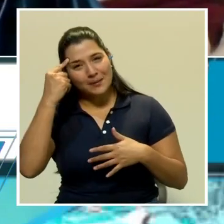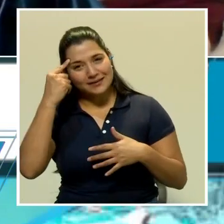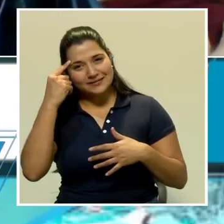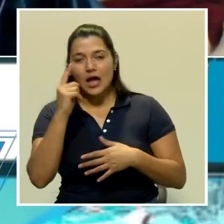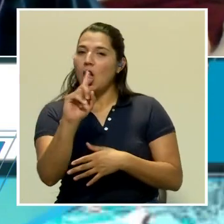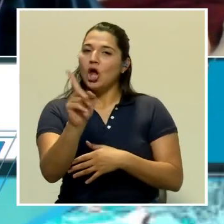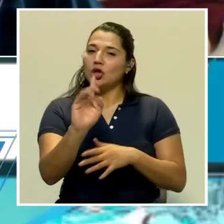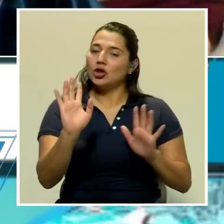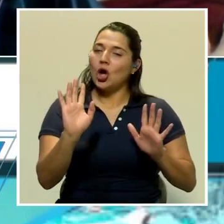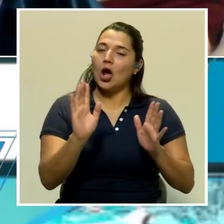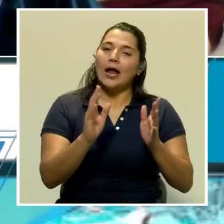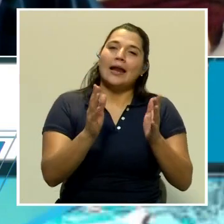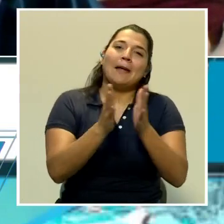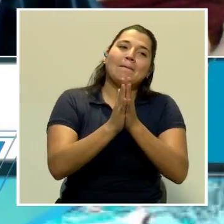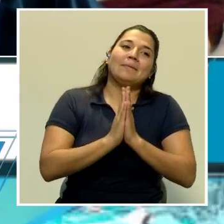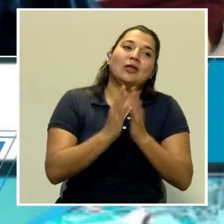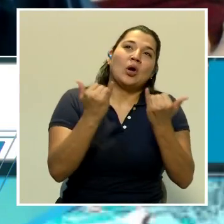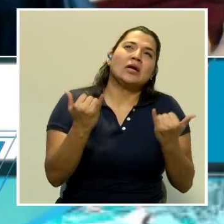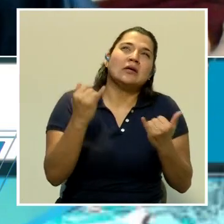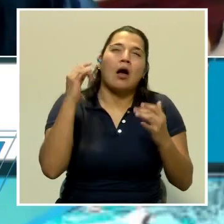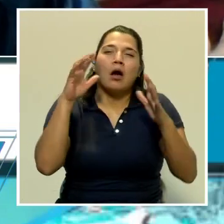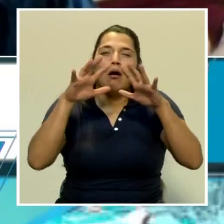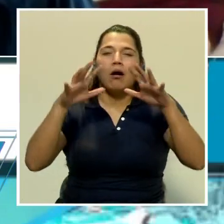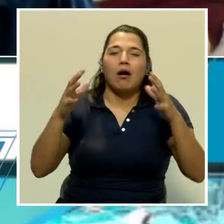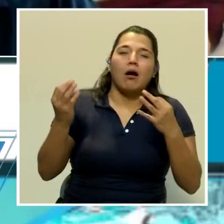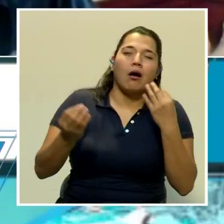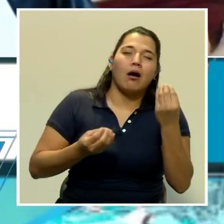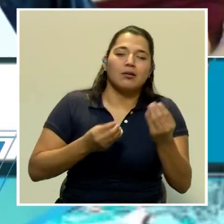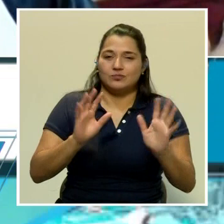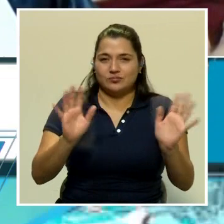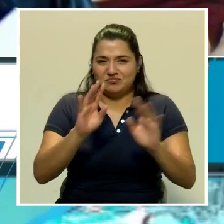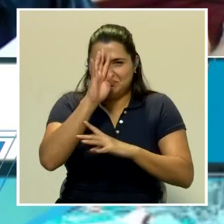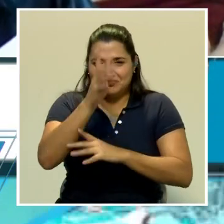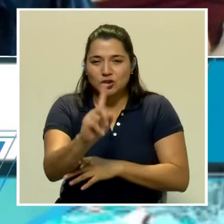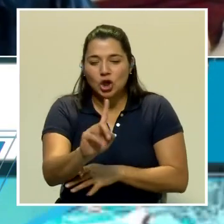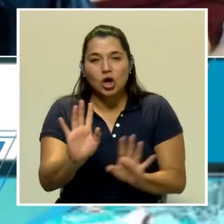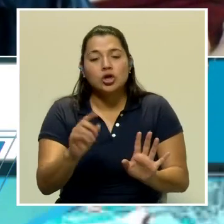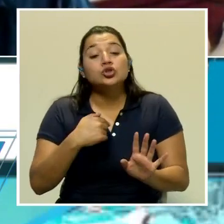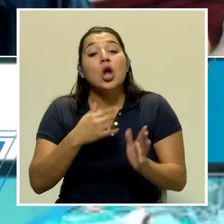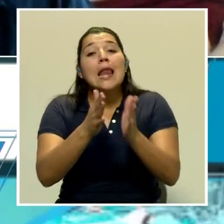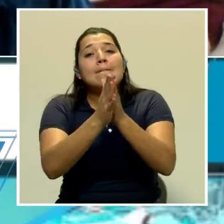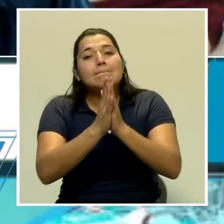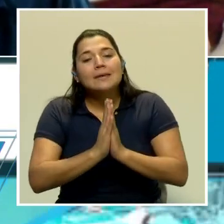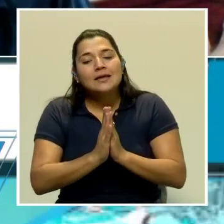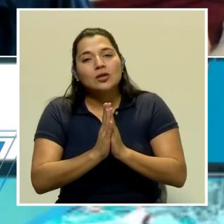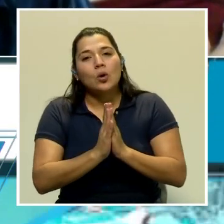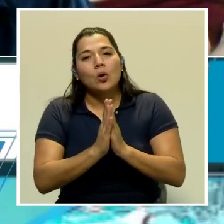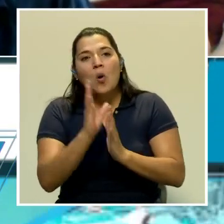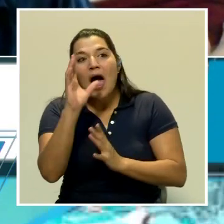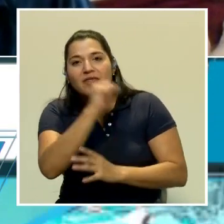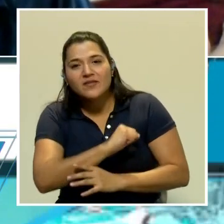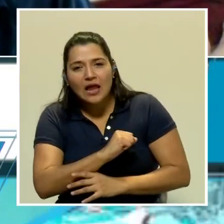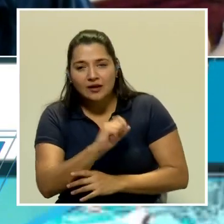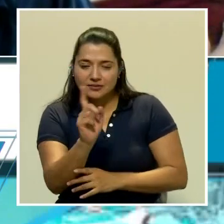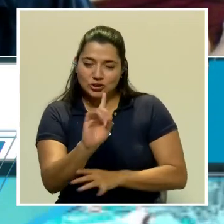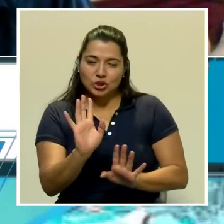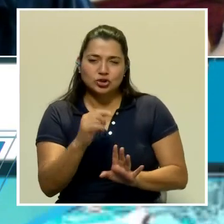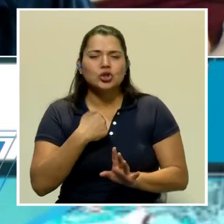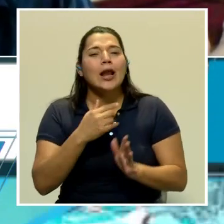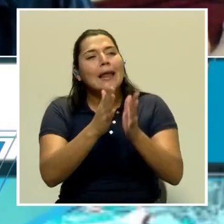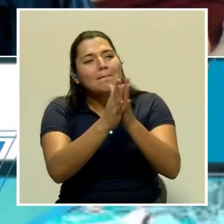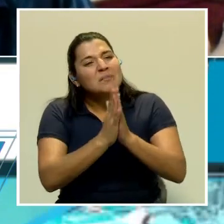de quiromancia, de adivinación. Le pido que me dé líneas de lo que están pensando.